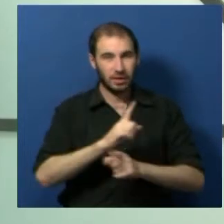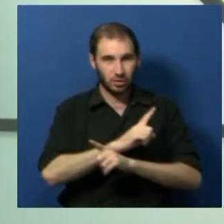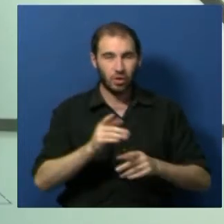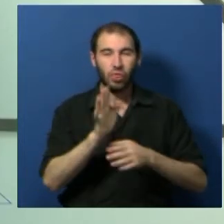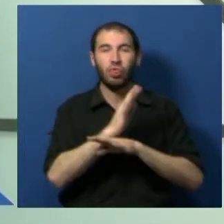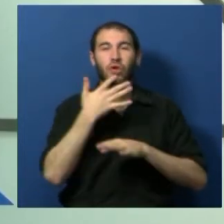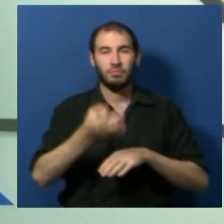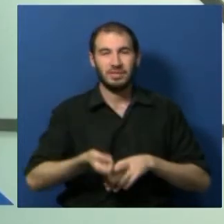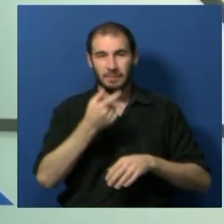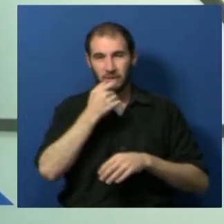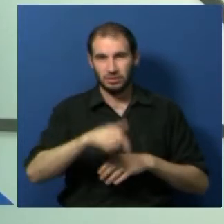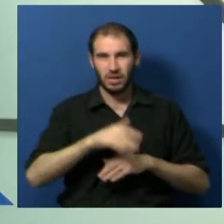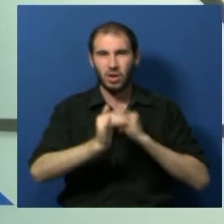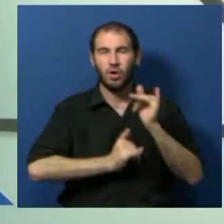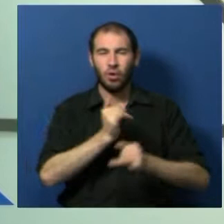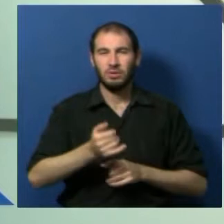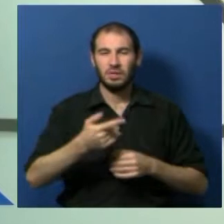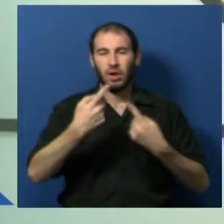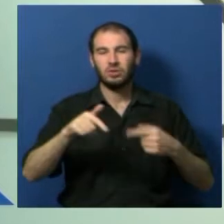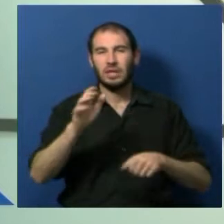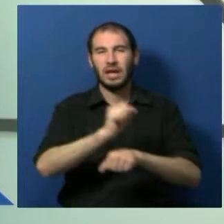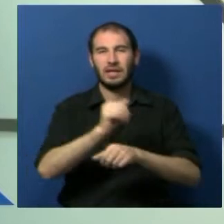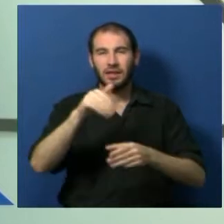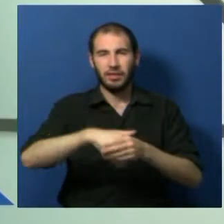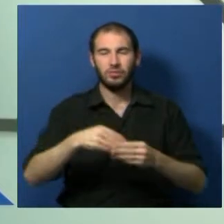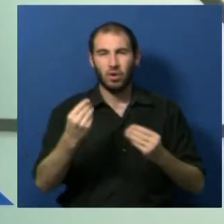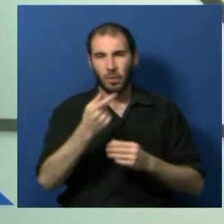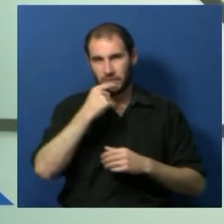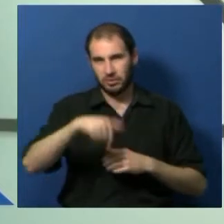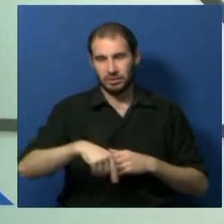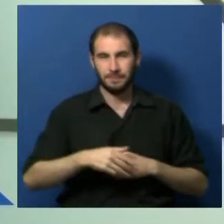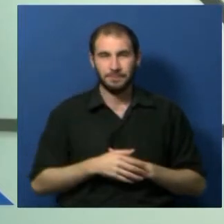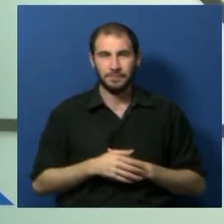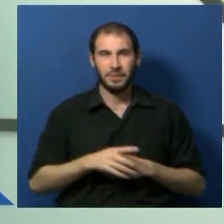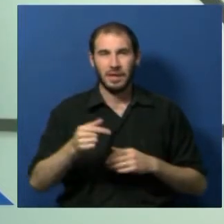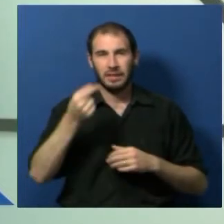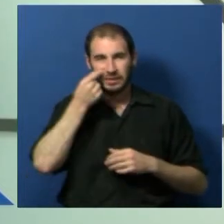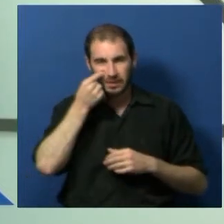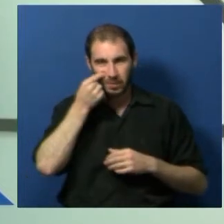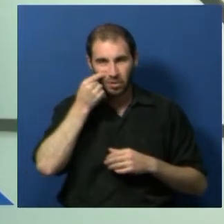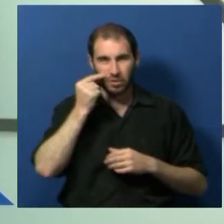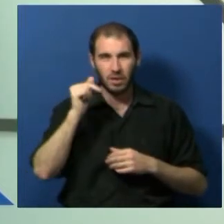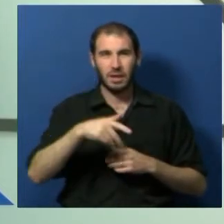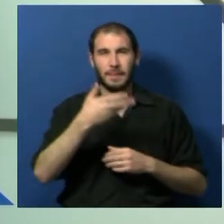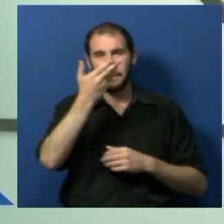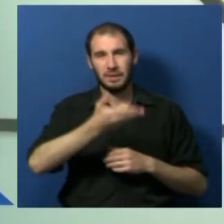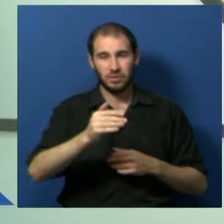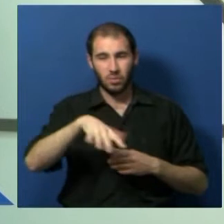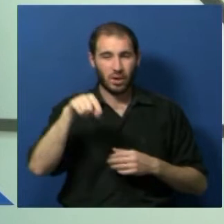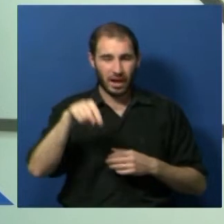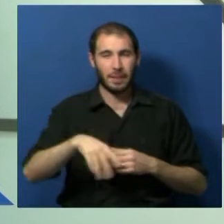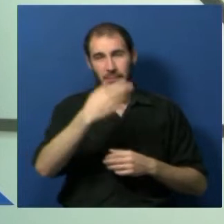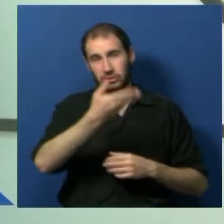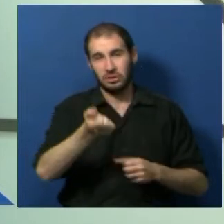de la provincia de Mendoza que habla sobre la realidad de las cárceles de nuestra provincia con testimonios de las personas que están allí, tanto